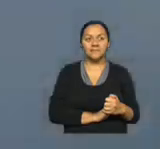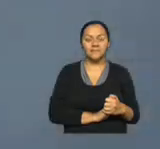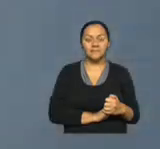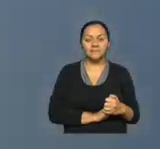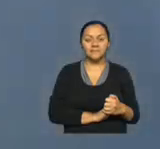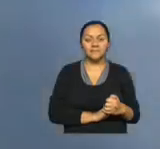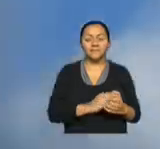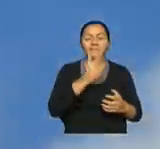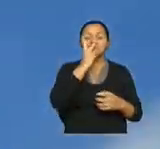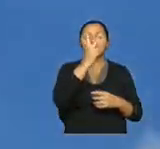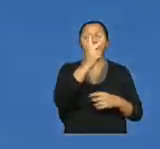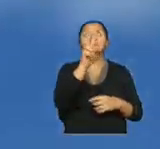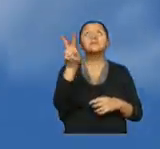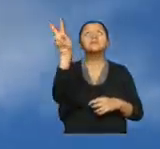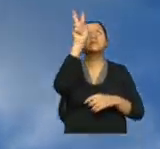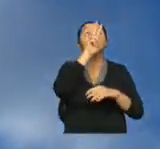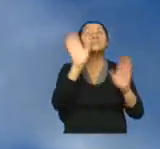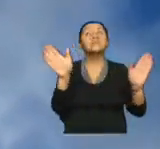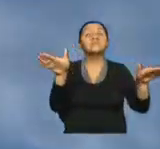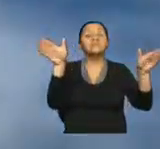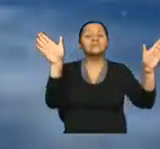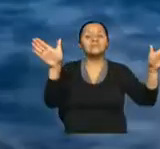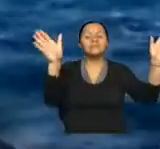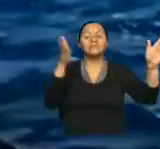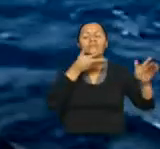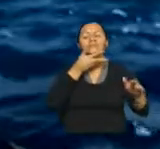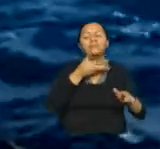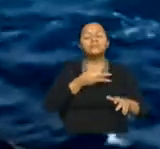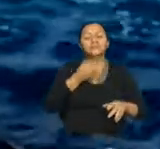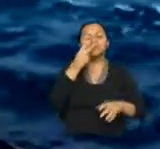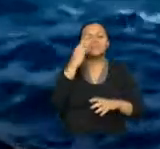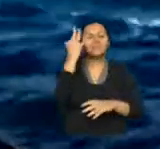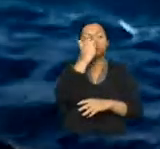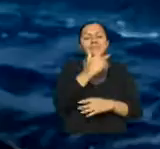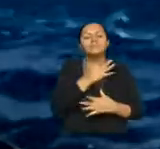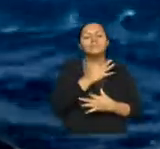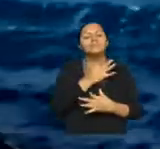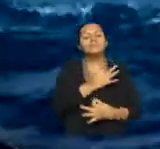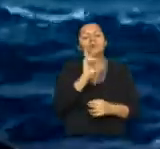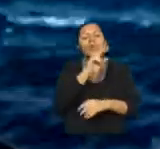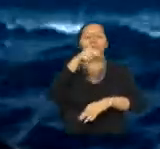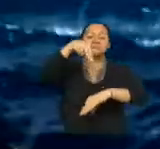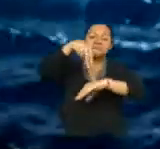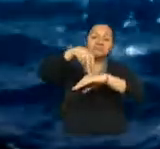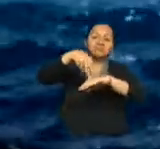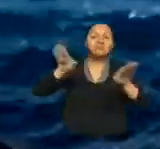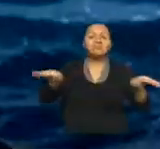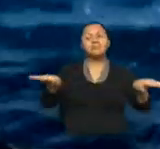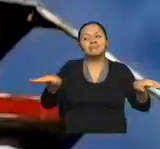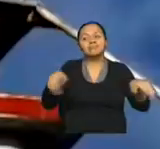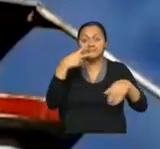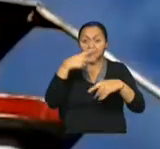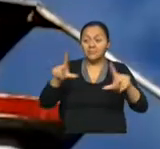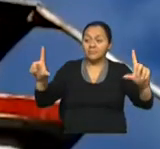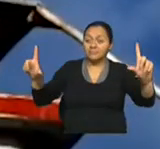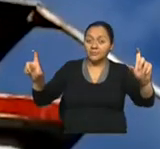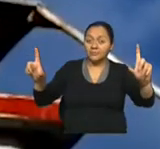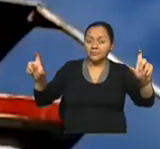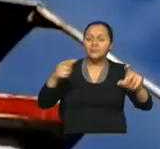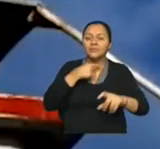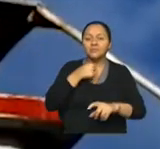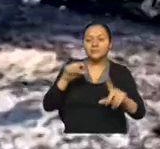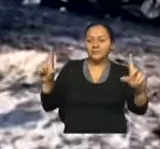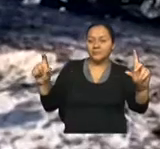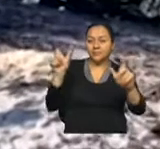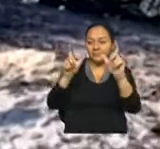Mirar al cielo y contemplar a las fragatas y los albatros en su hábitat natural o posados sobre los barandales del malecón para ser